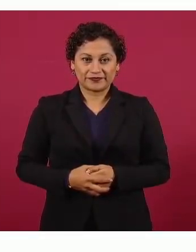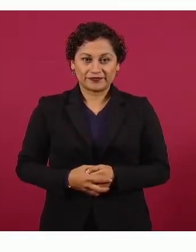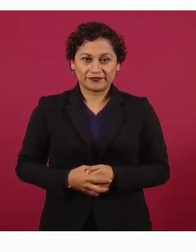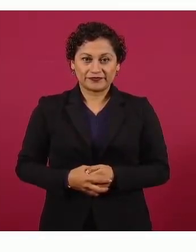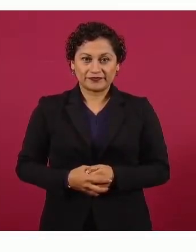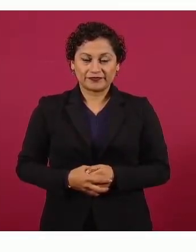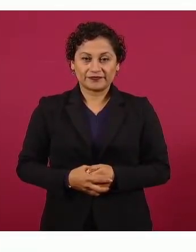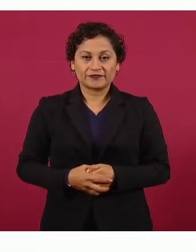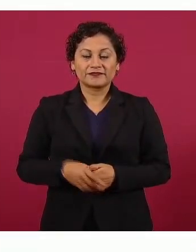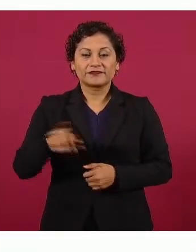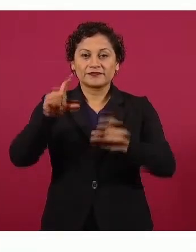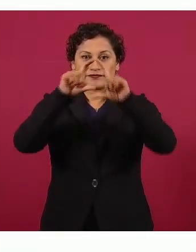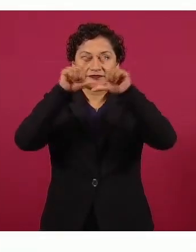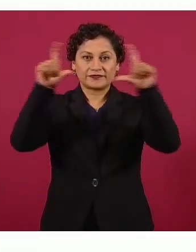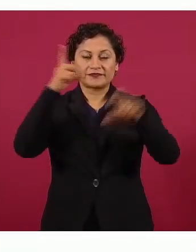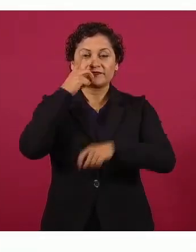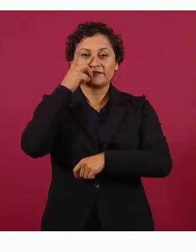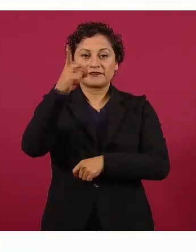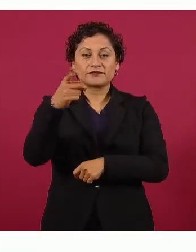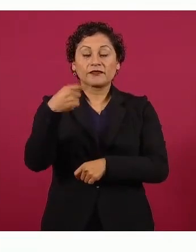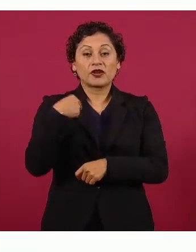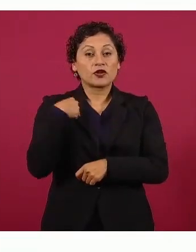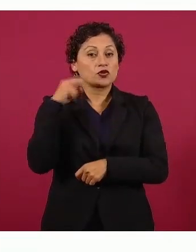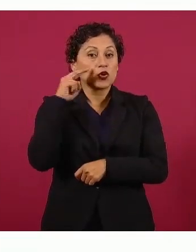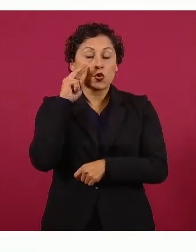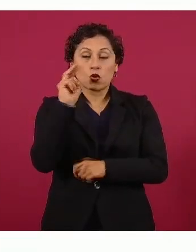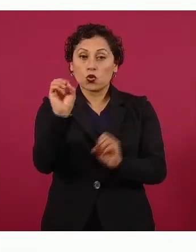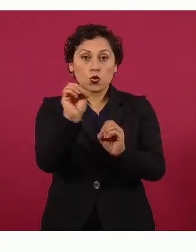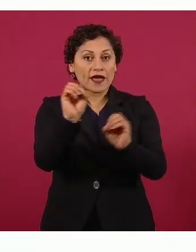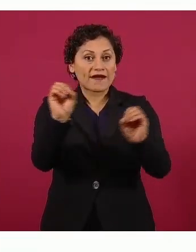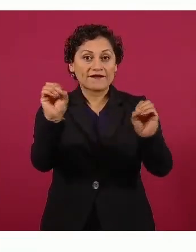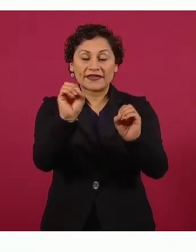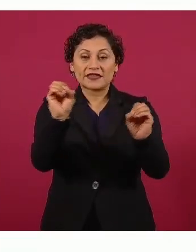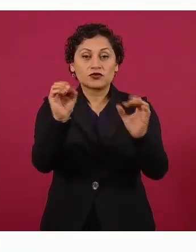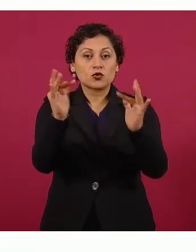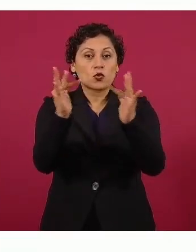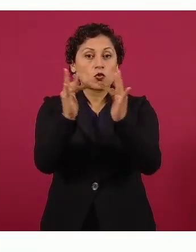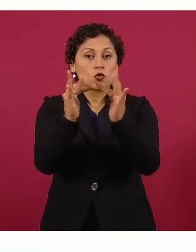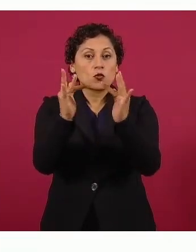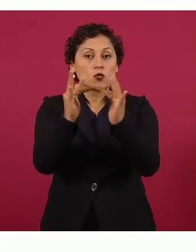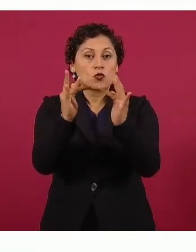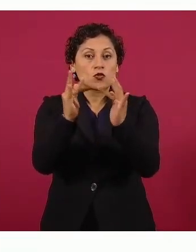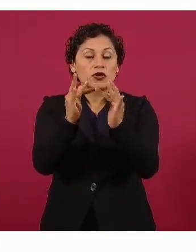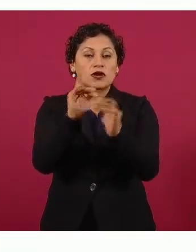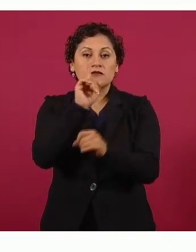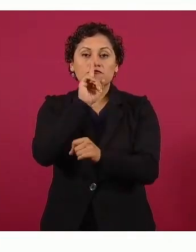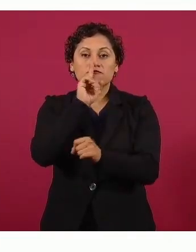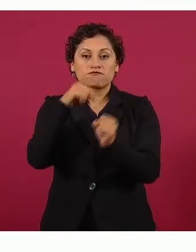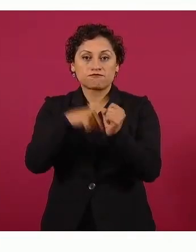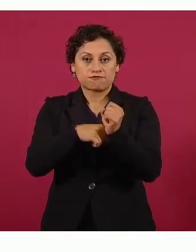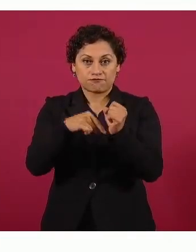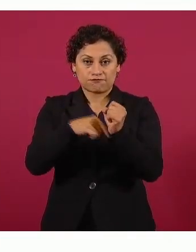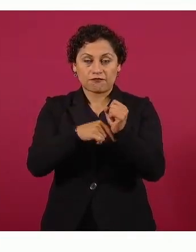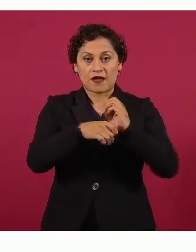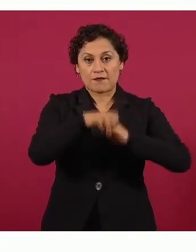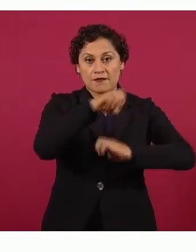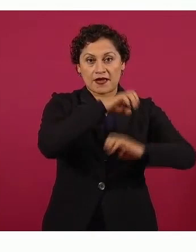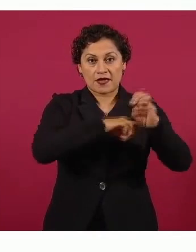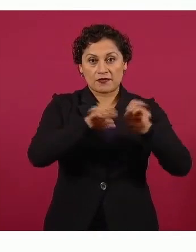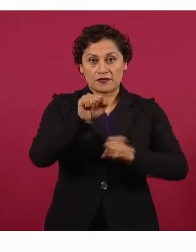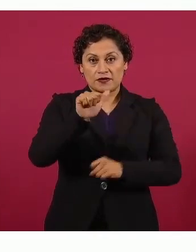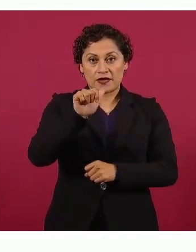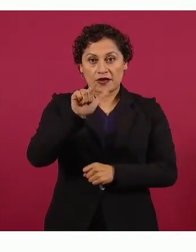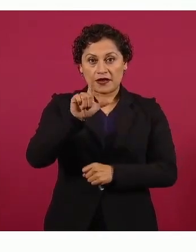no había visto el cable confidencial en el que el embajador Salazar le advierte a su